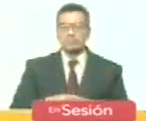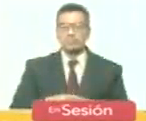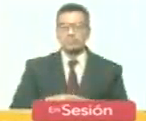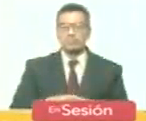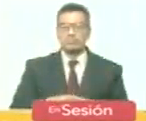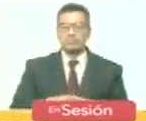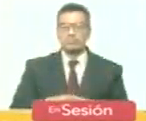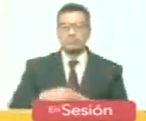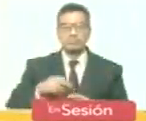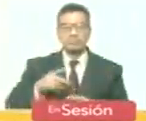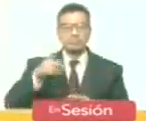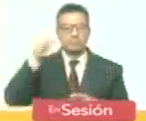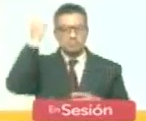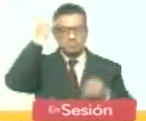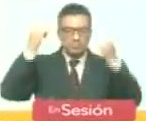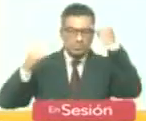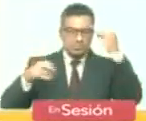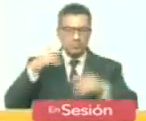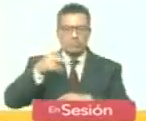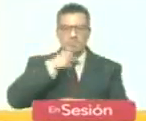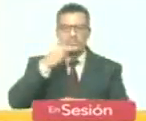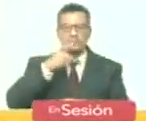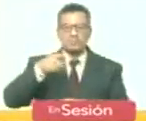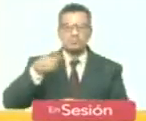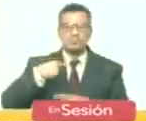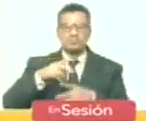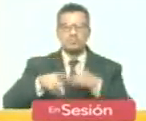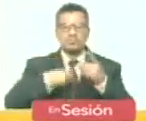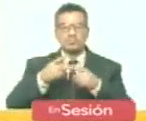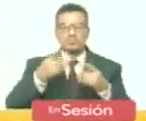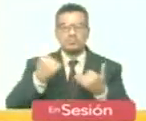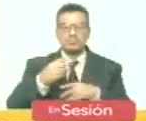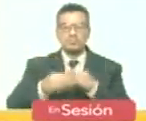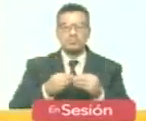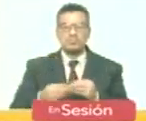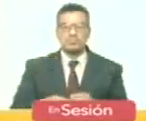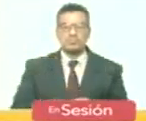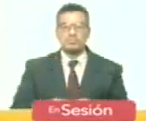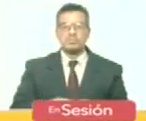la ideología política que ustedes practiquen, cualquiera ella sea.